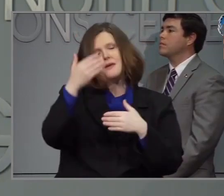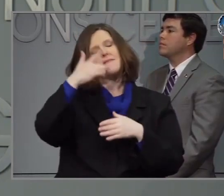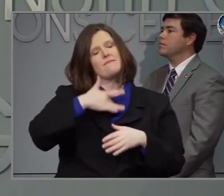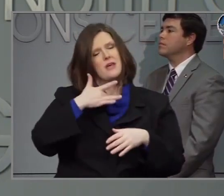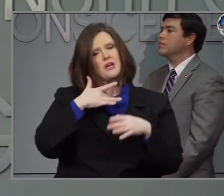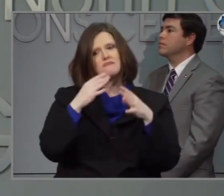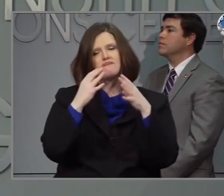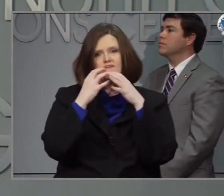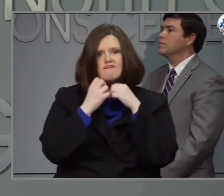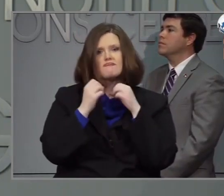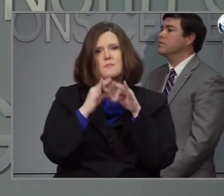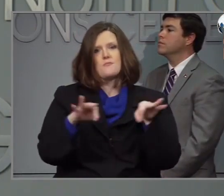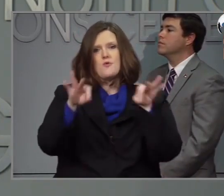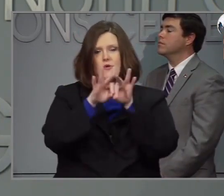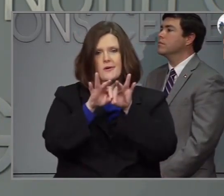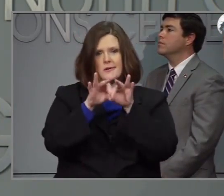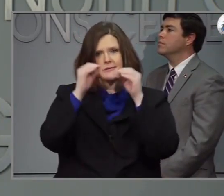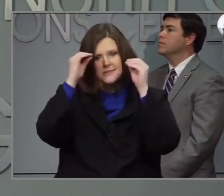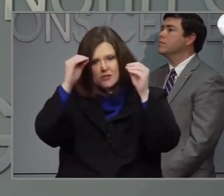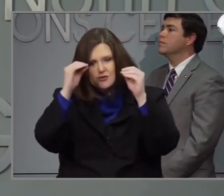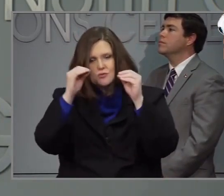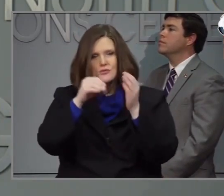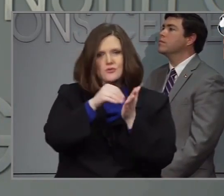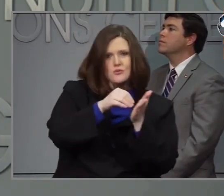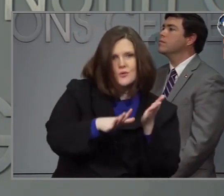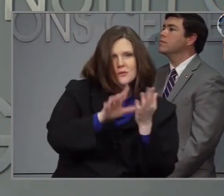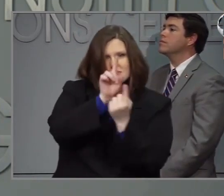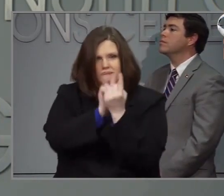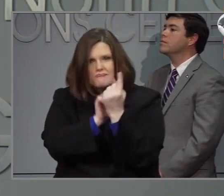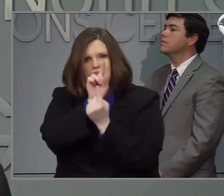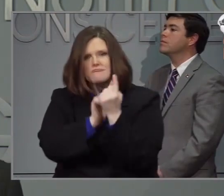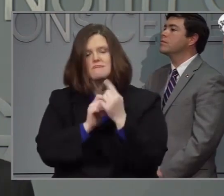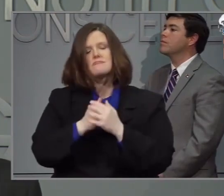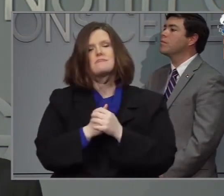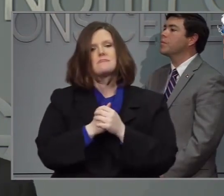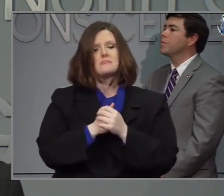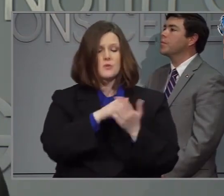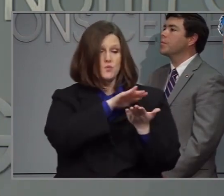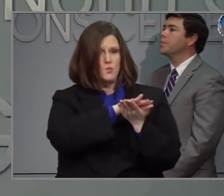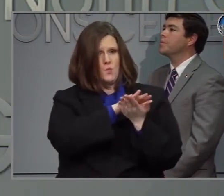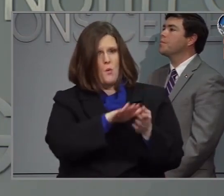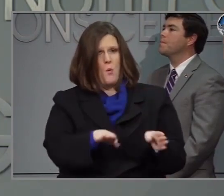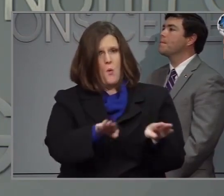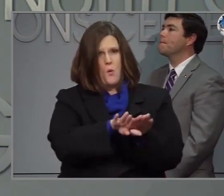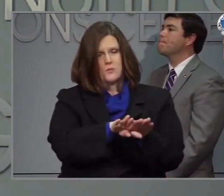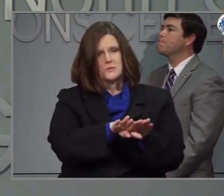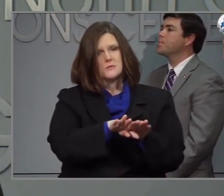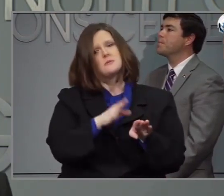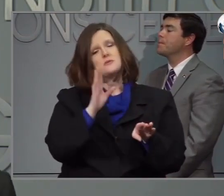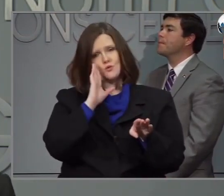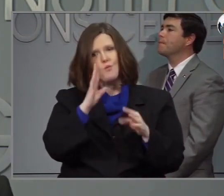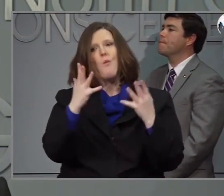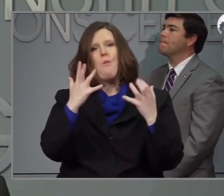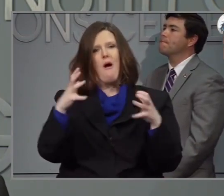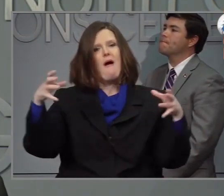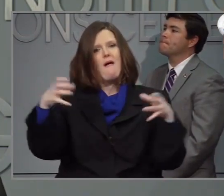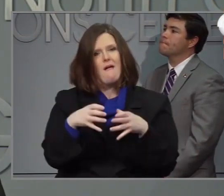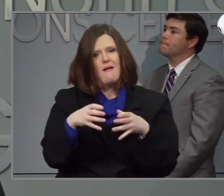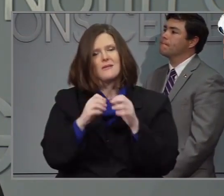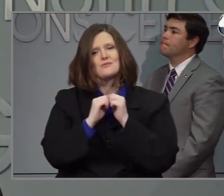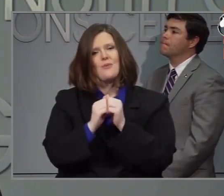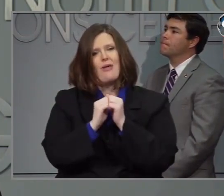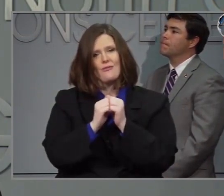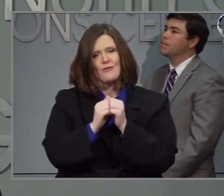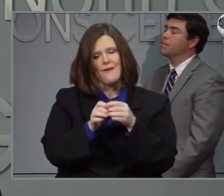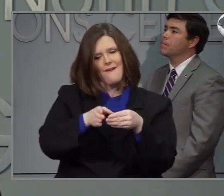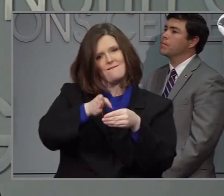presencial y la interacción entre estudiantes y maestros después del cierre nosotros queremos regresar pasar tiempo